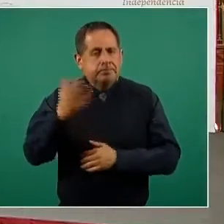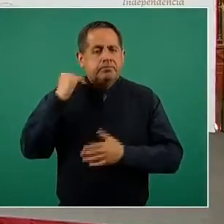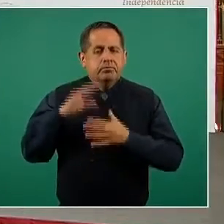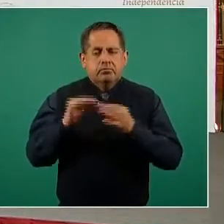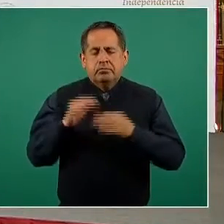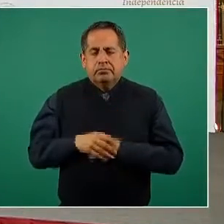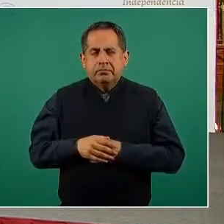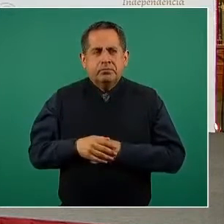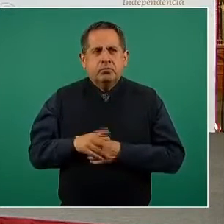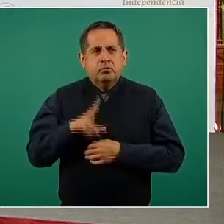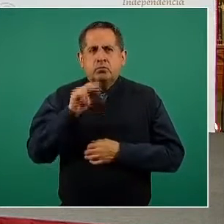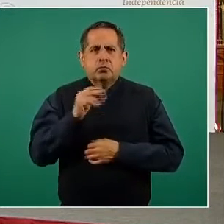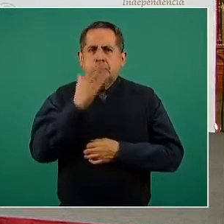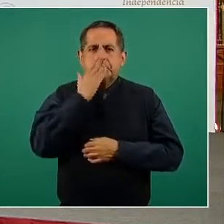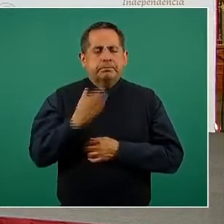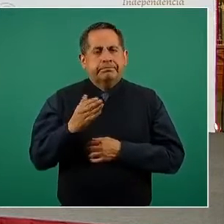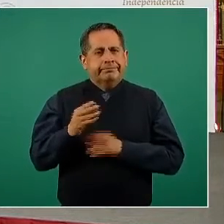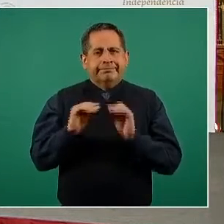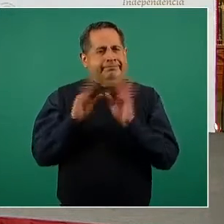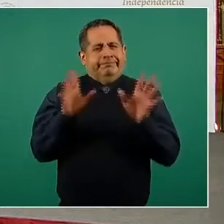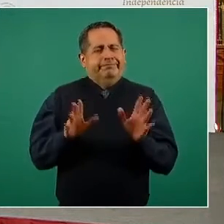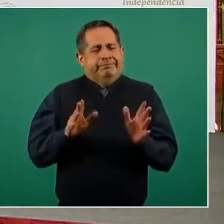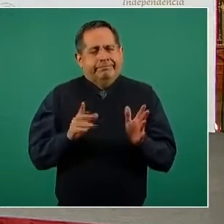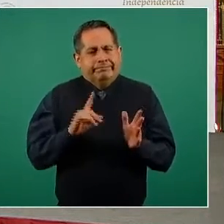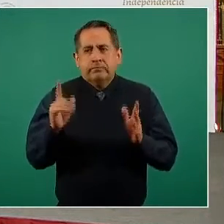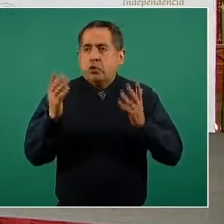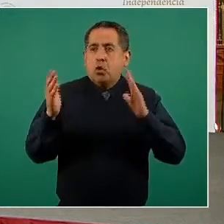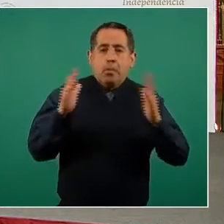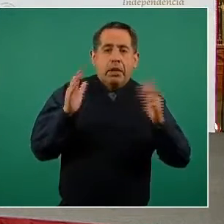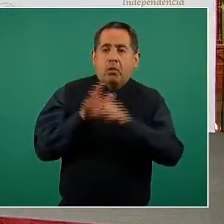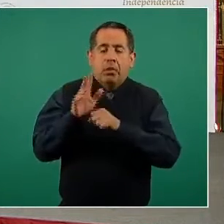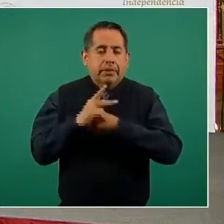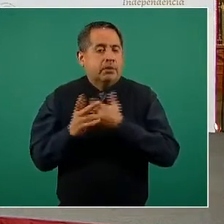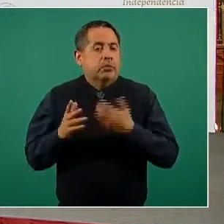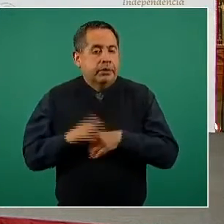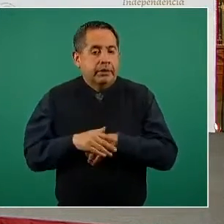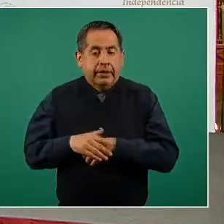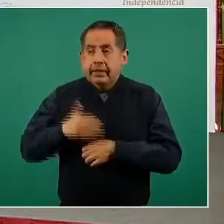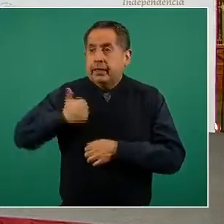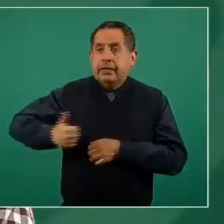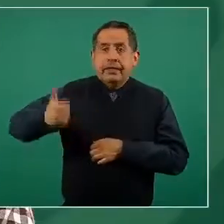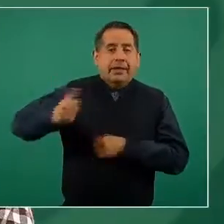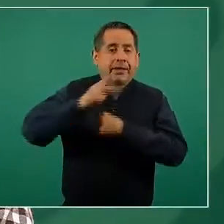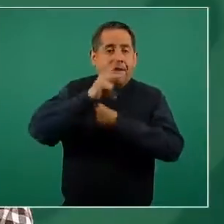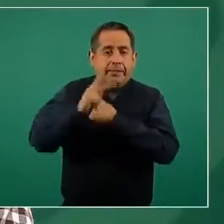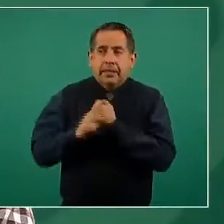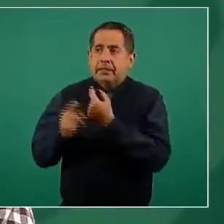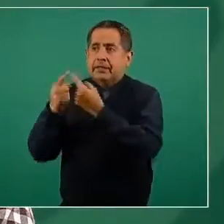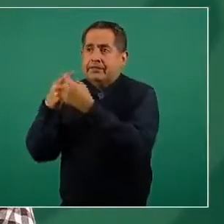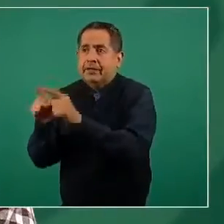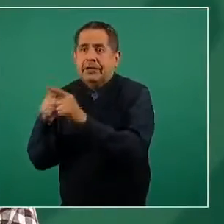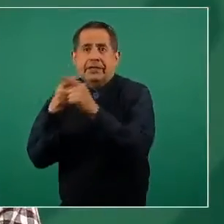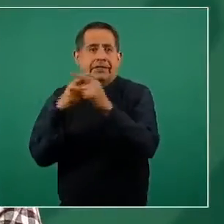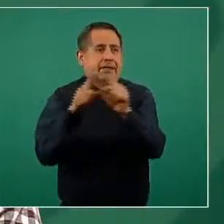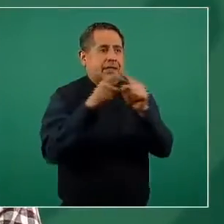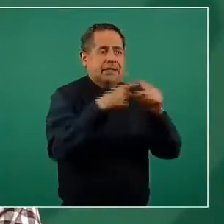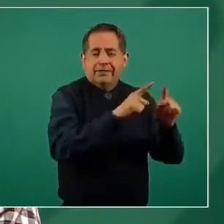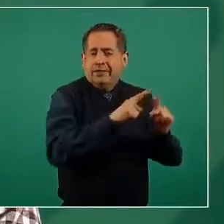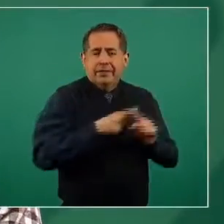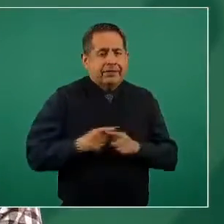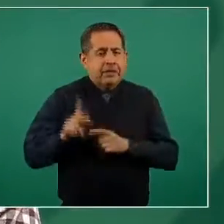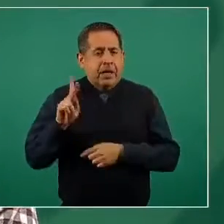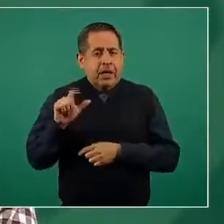tienen limitaciones importantes. ¿Por qué razón? Porque cada país tiene una estrategia diferente